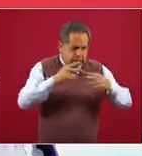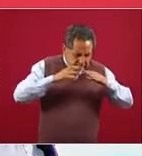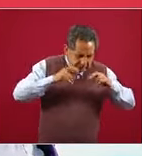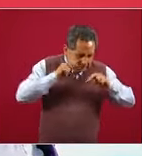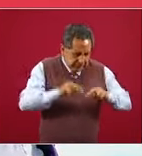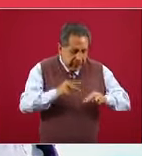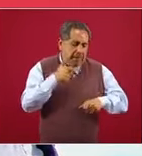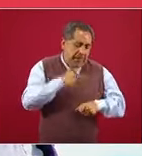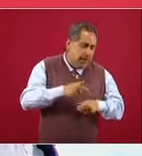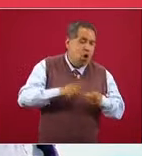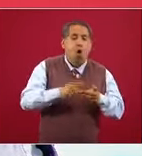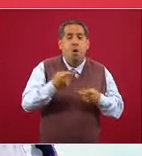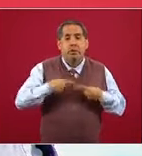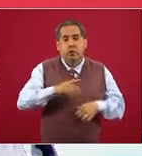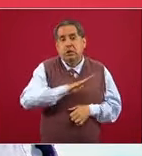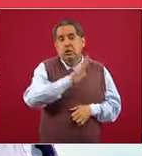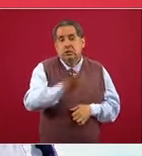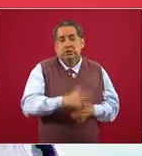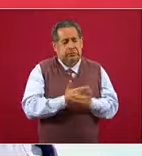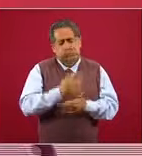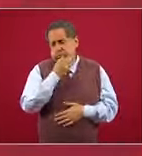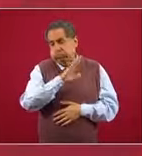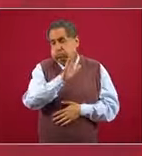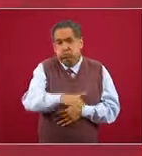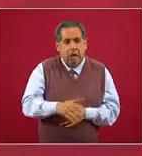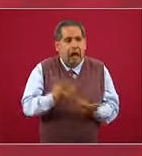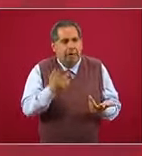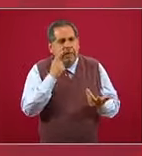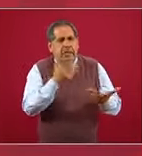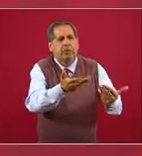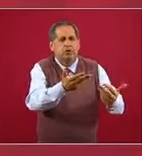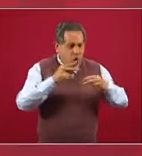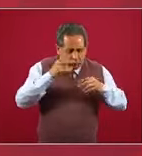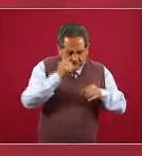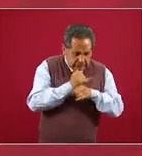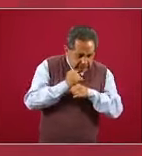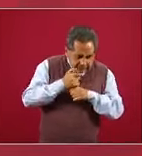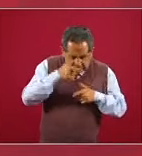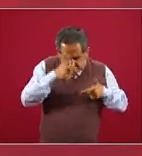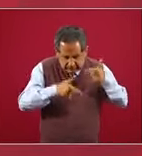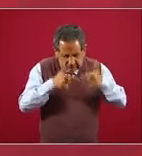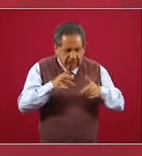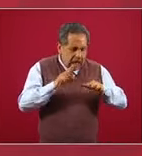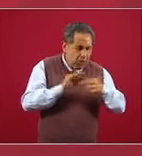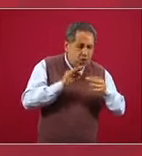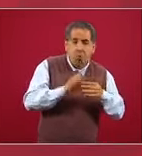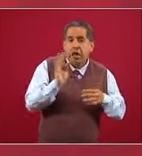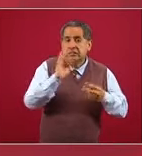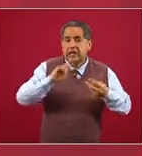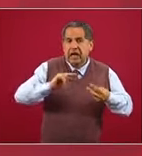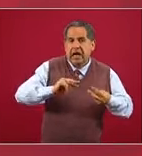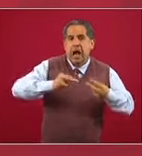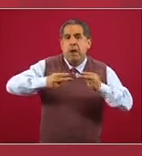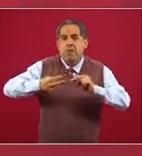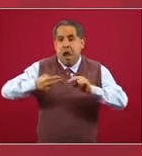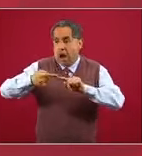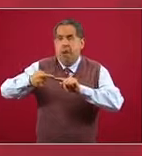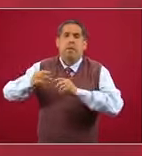que presentaron lógicamente complicaciones importantes, precisamente para ver si algún tipo de mutación no pudo haber